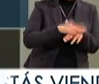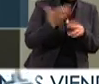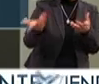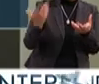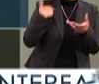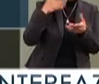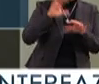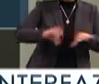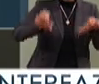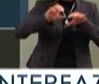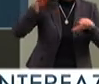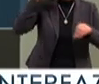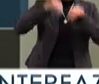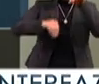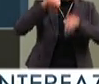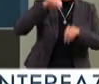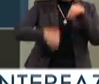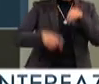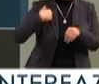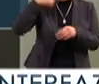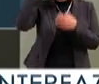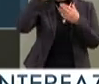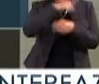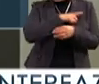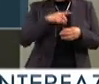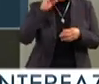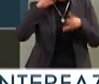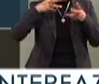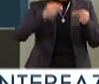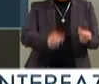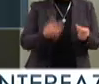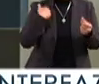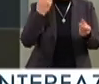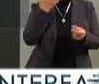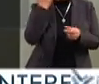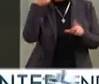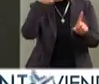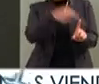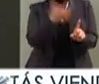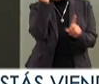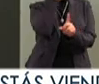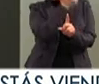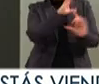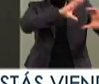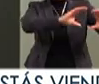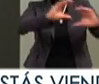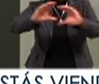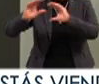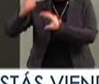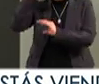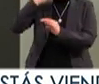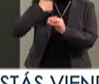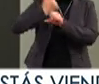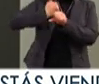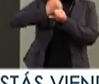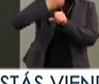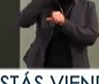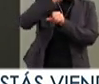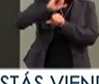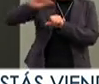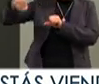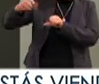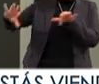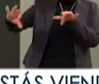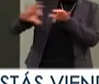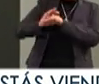productivo más digital y más tecnológico. Creemos que tenemos que adaptar la orientación de la escuela en trabajo de competencias hacia esas competencias que junto con otras